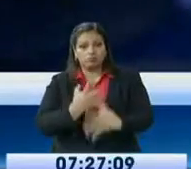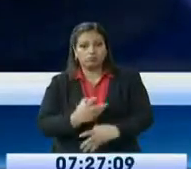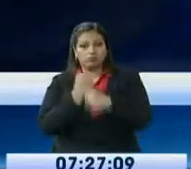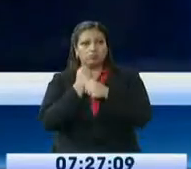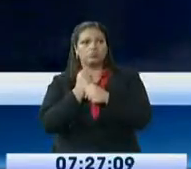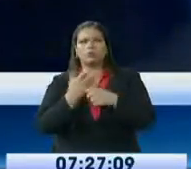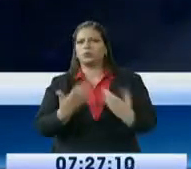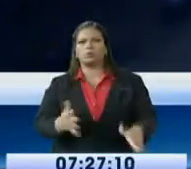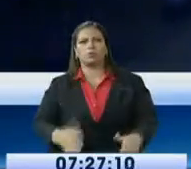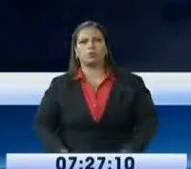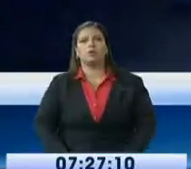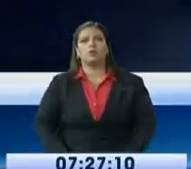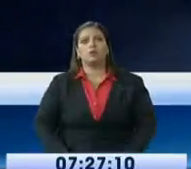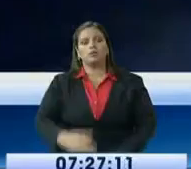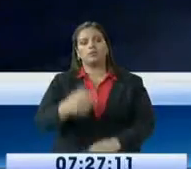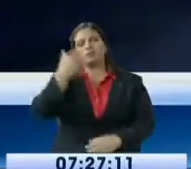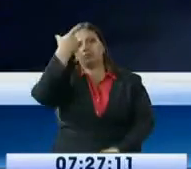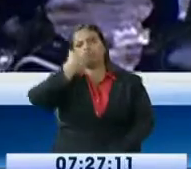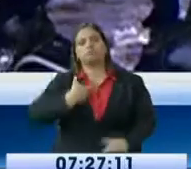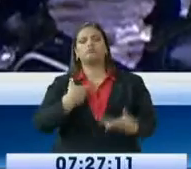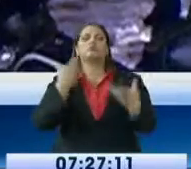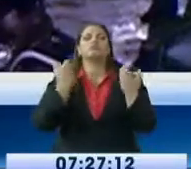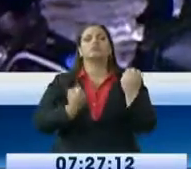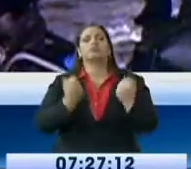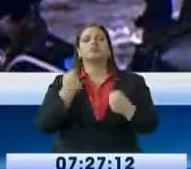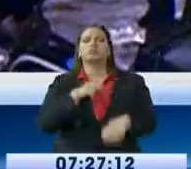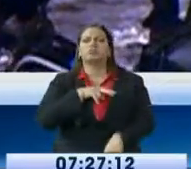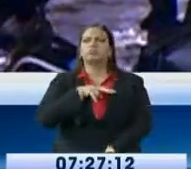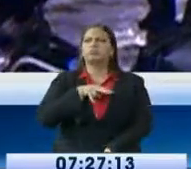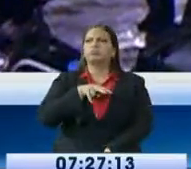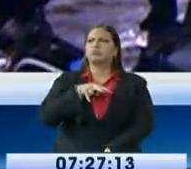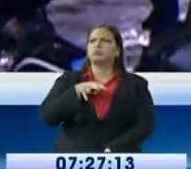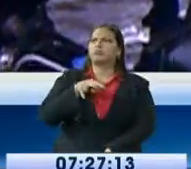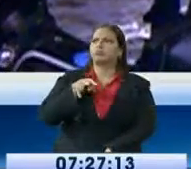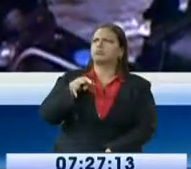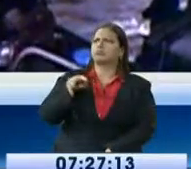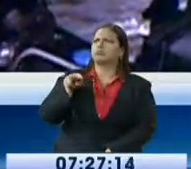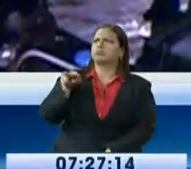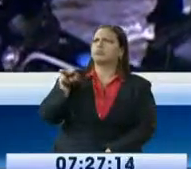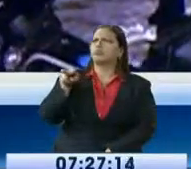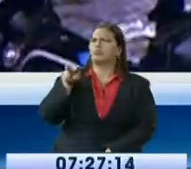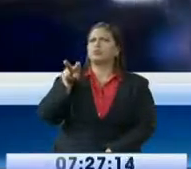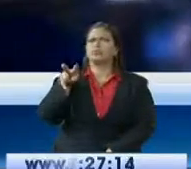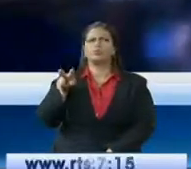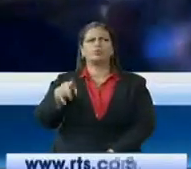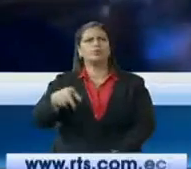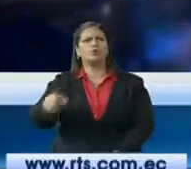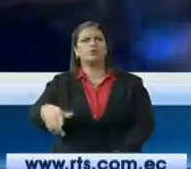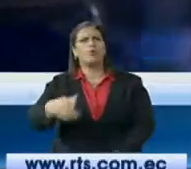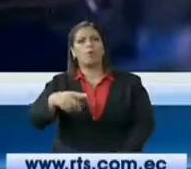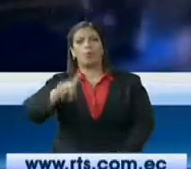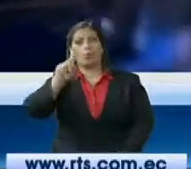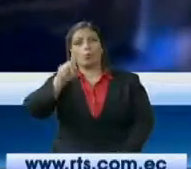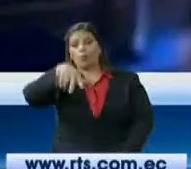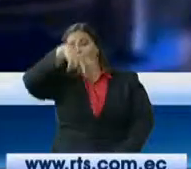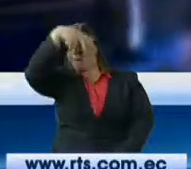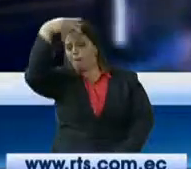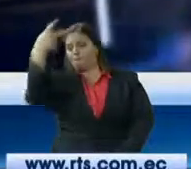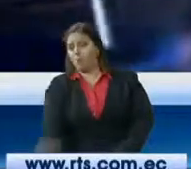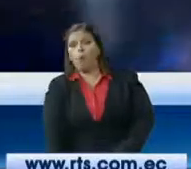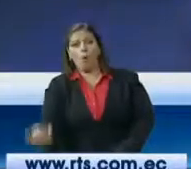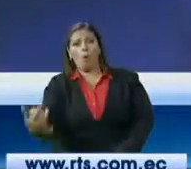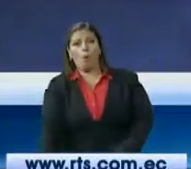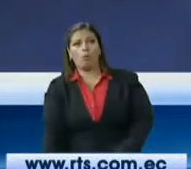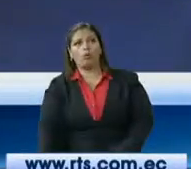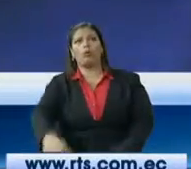chica y la moto se quedaron colgadas por algunos minutos entre los alambres, pero en medio de los gritos desesperados, de pronto se precipitaron